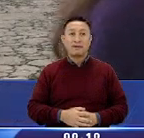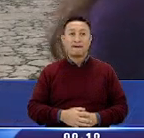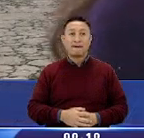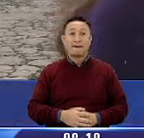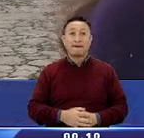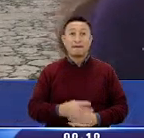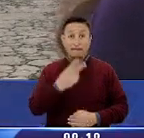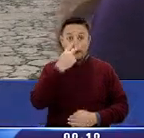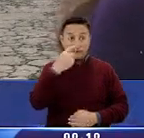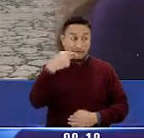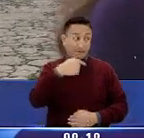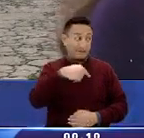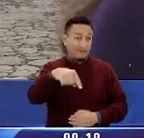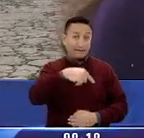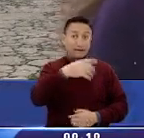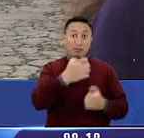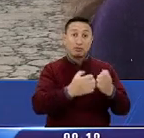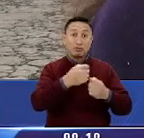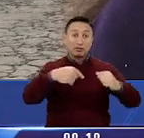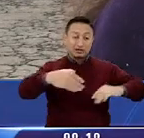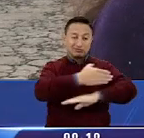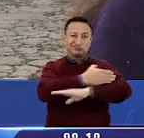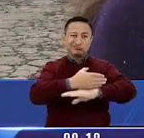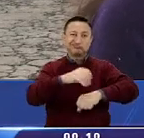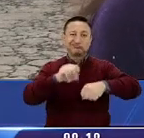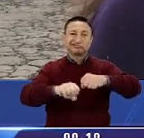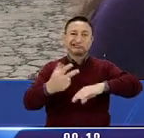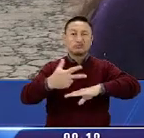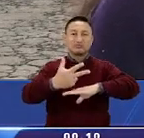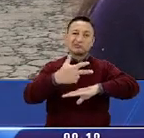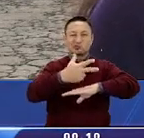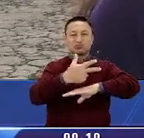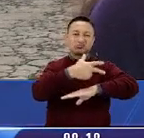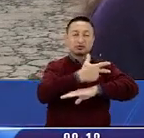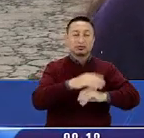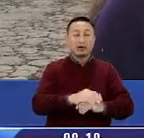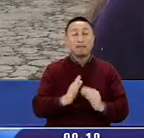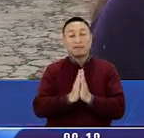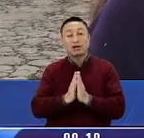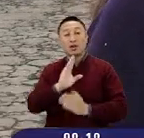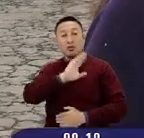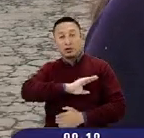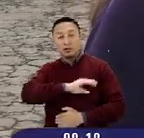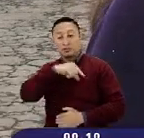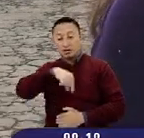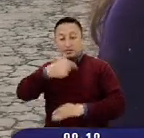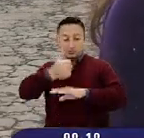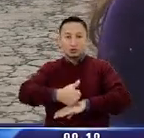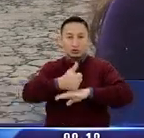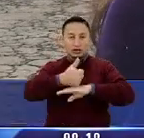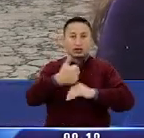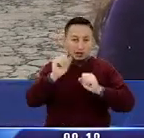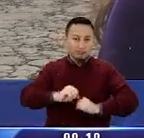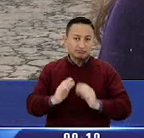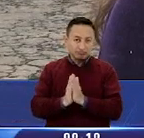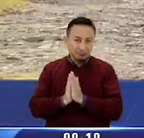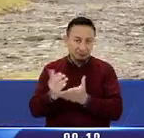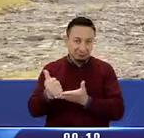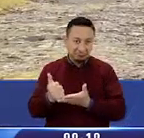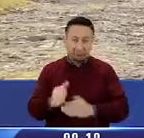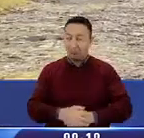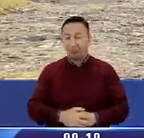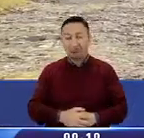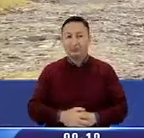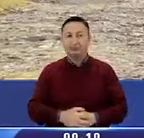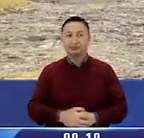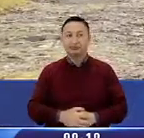que estamos viendo es que la vía está en mal estado. Se ha hecho trámite al municipio, se ha hecho trámite a las autoridades, pero no nos han dado respuesta. Dicen